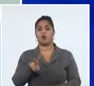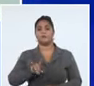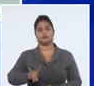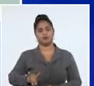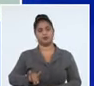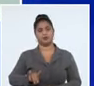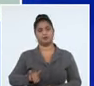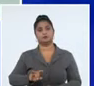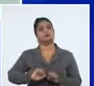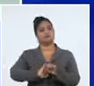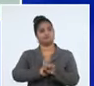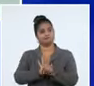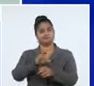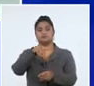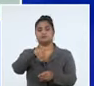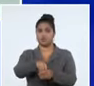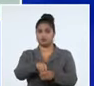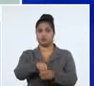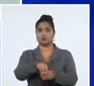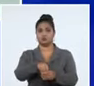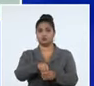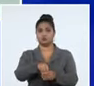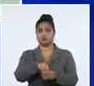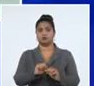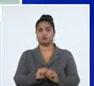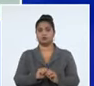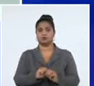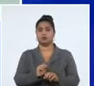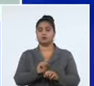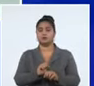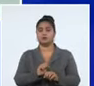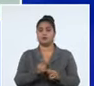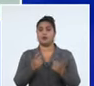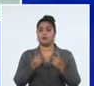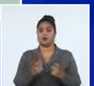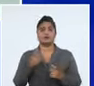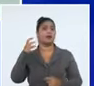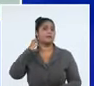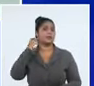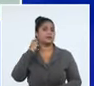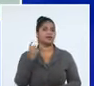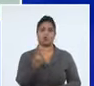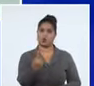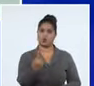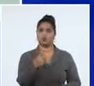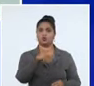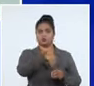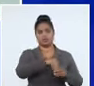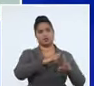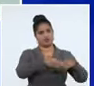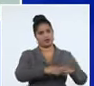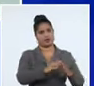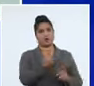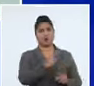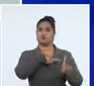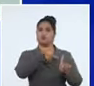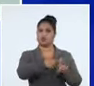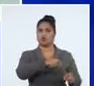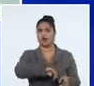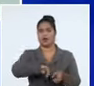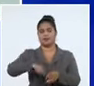autóctonos, Manzanillo en Granma, bueno, un caso reportaba solamente. Pasamos a Santiago, 29 casos, 7